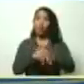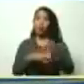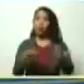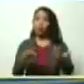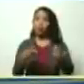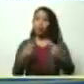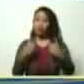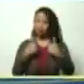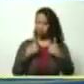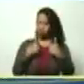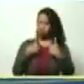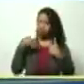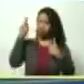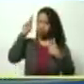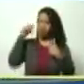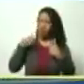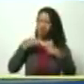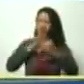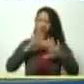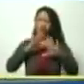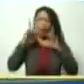yo como que estoy entrenado para esto pues